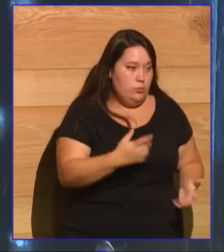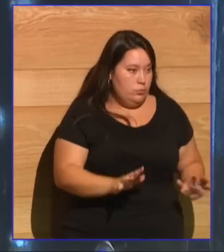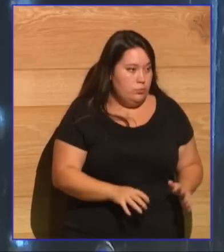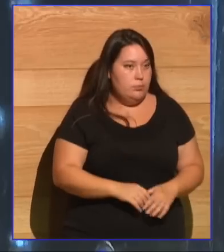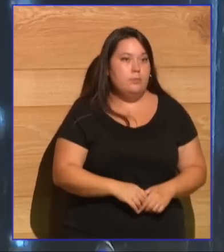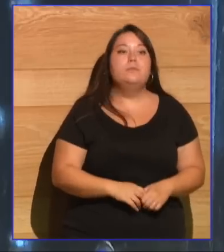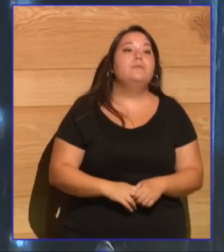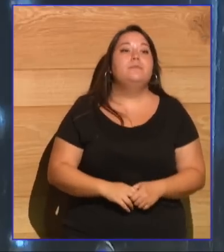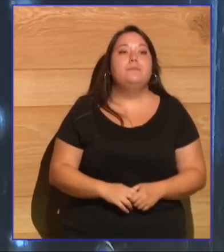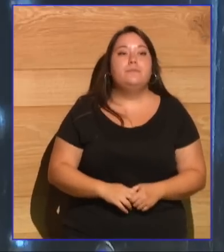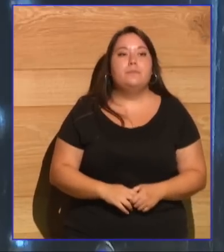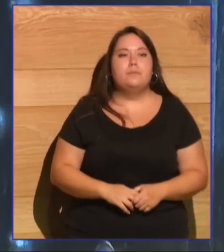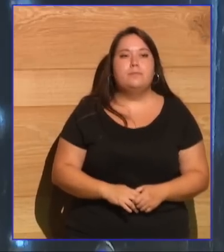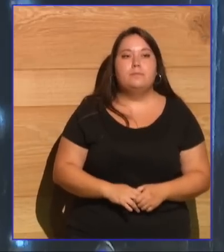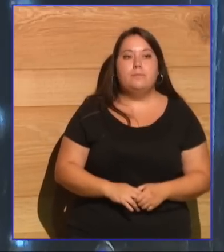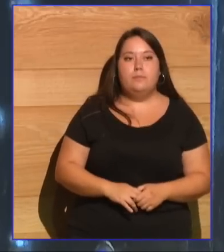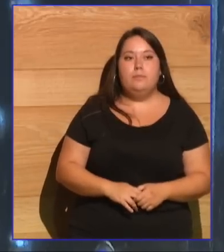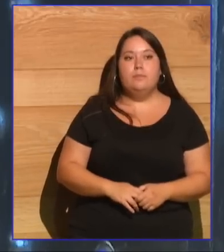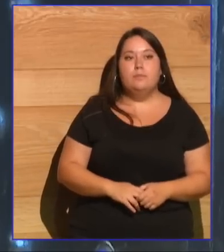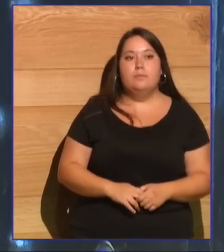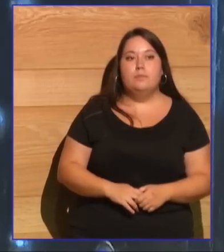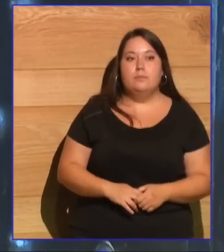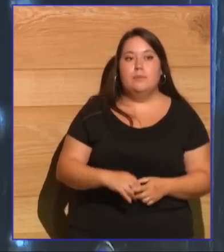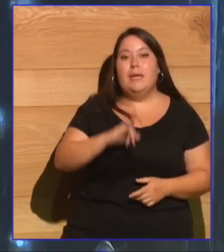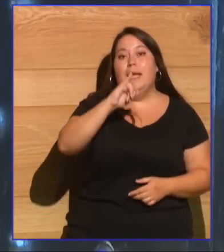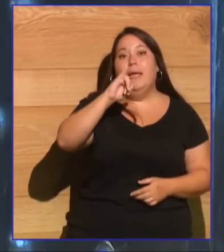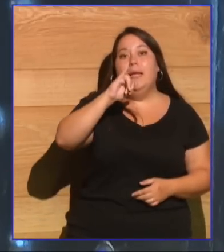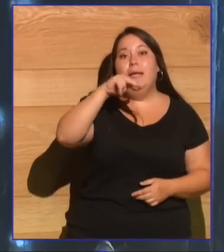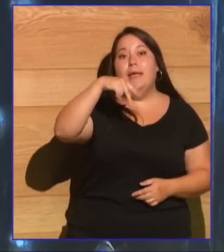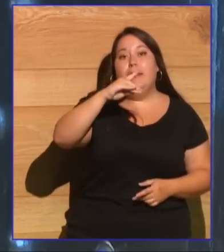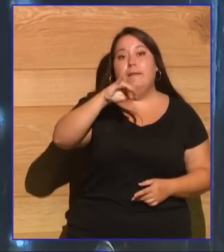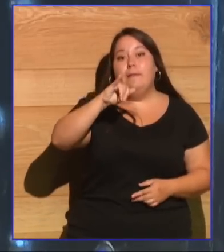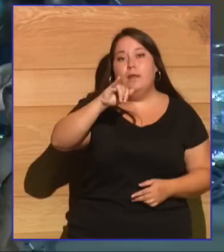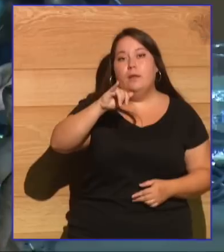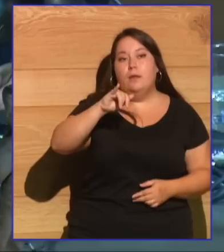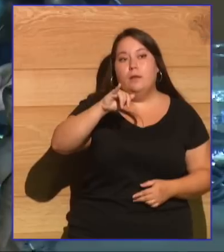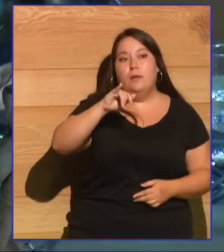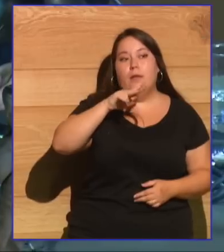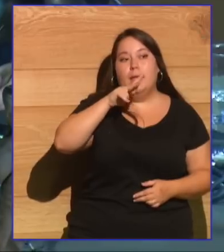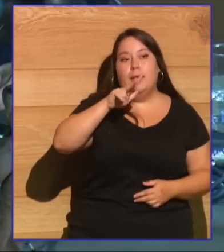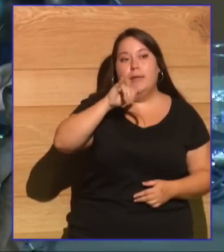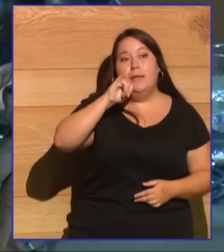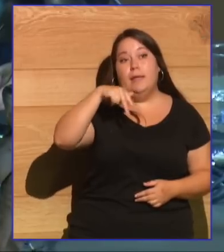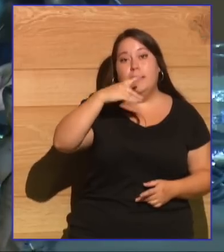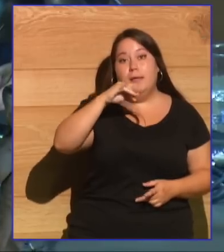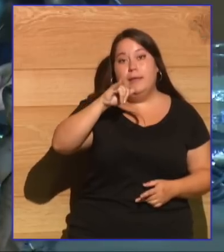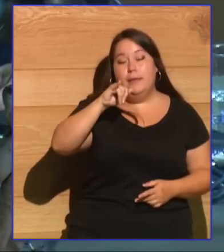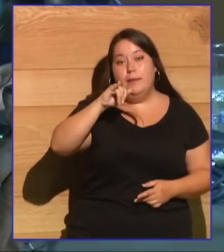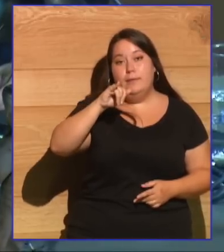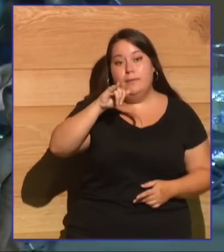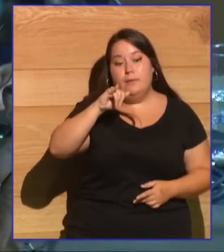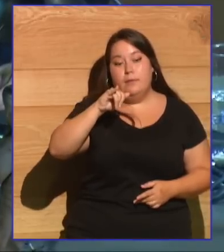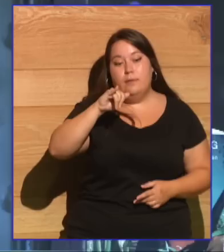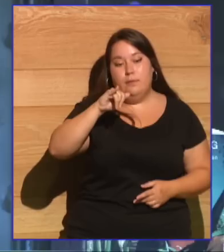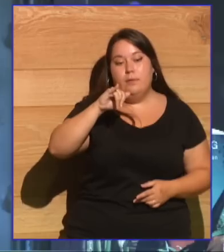el hindi es un idioma muy complejo no me refiero entonces con hache indie con h no con ni latina y con y